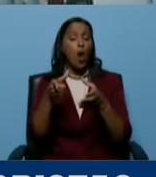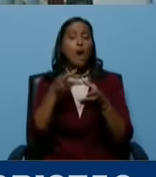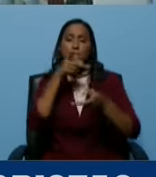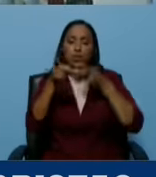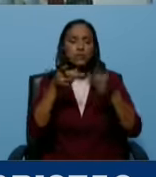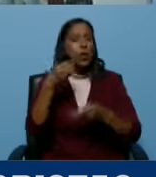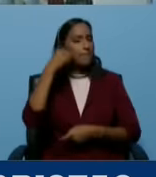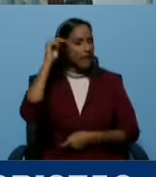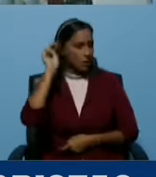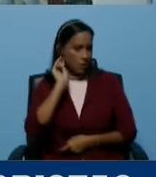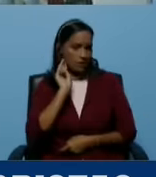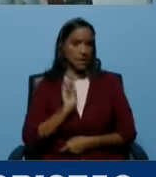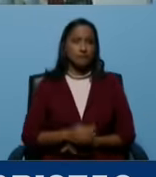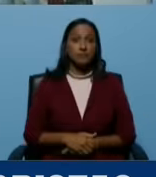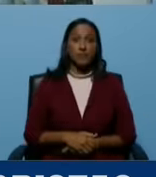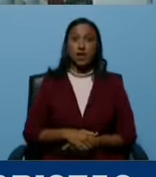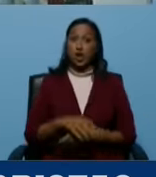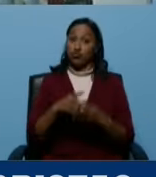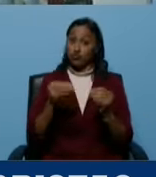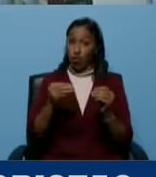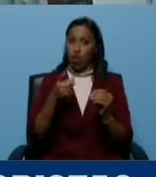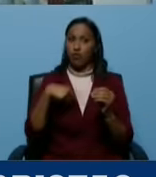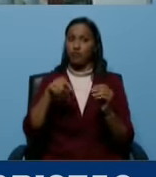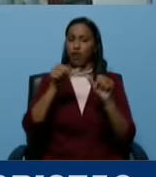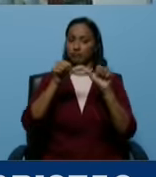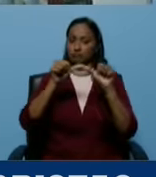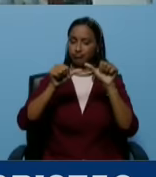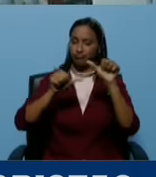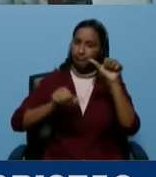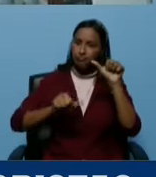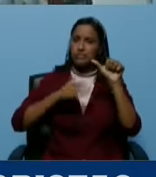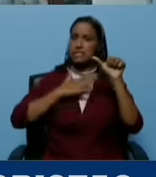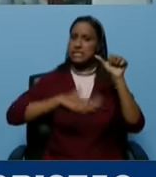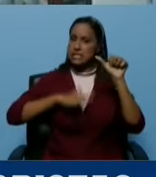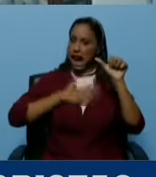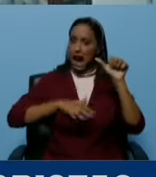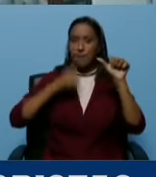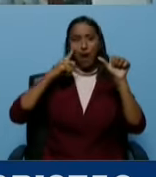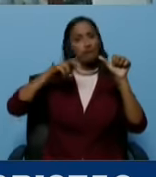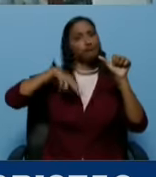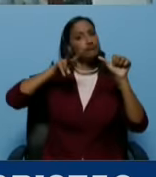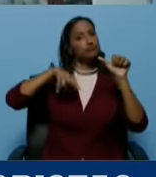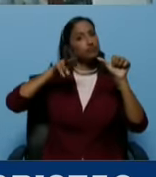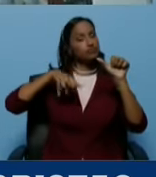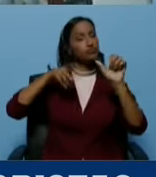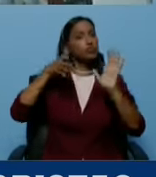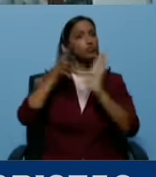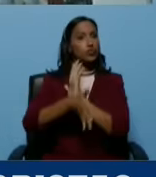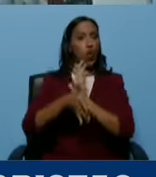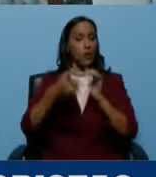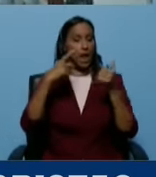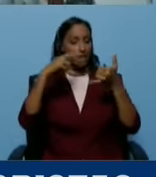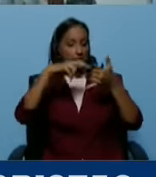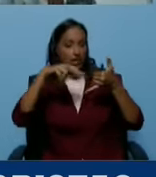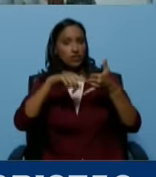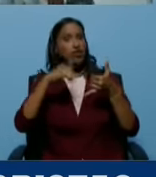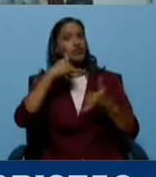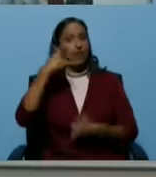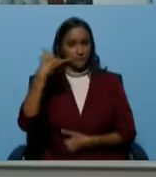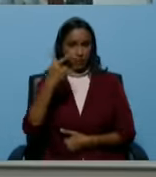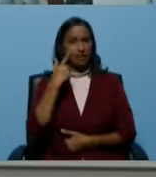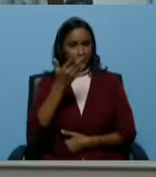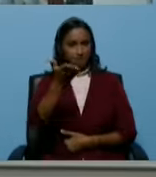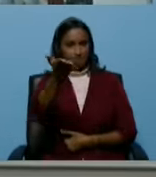lo vamos a ver ahora con calma en estas extracciones telefónicas en pantalla. Adelante.